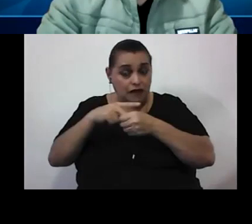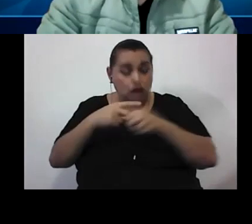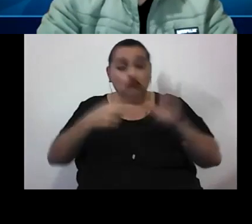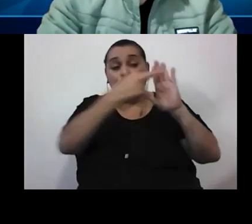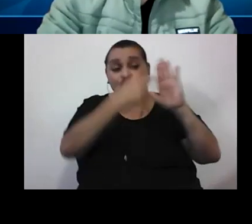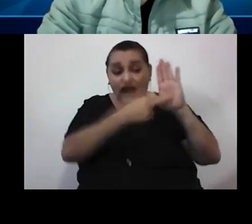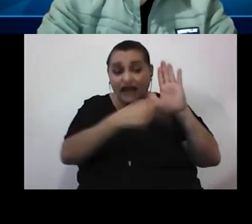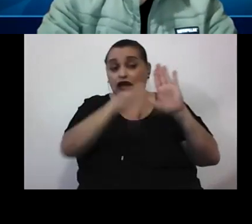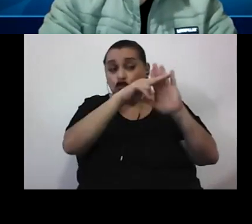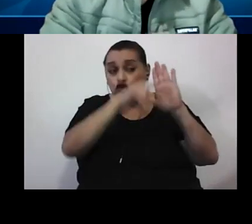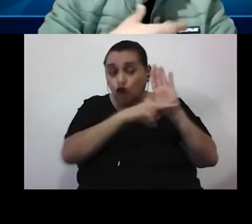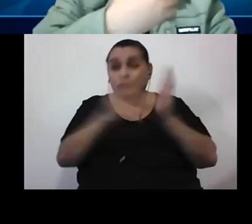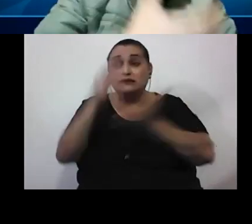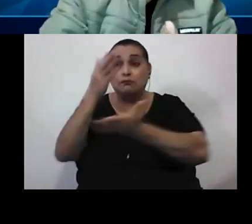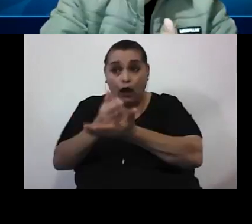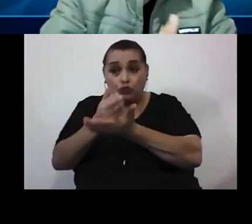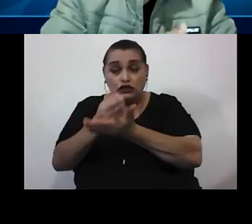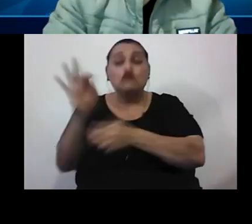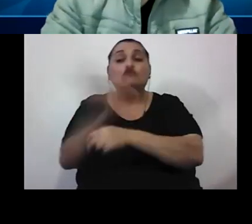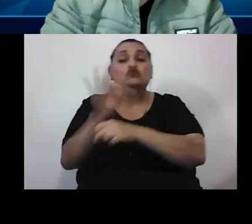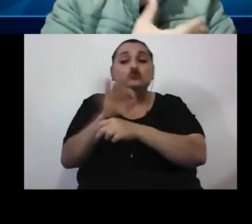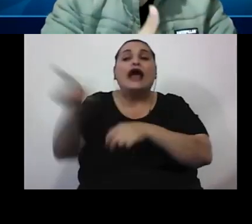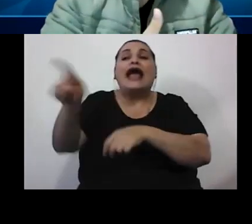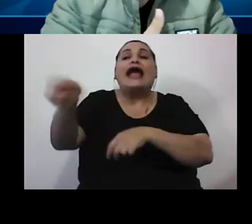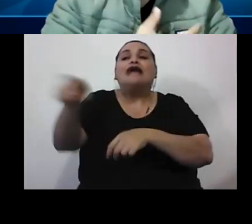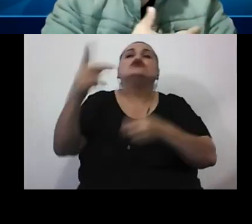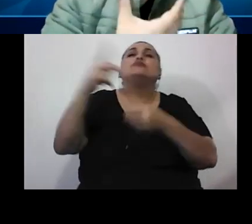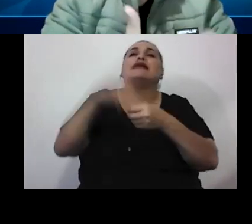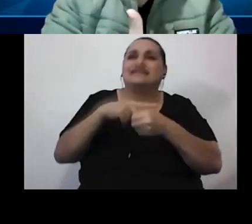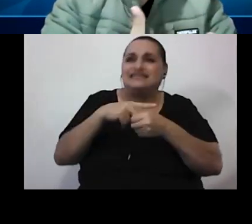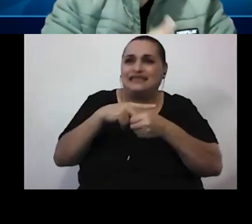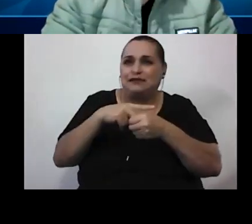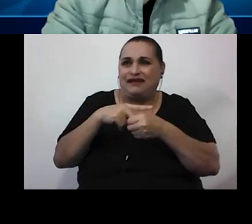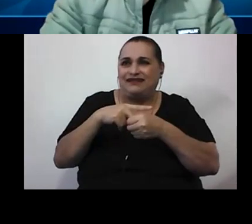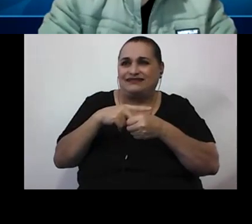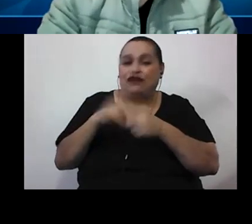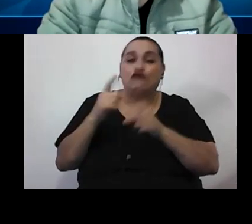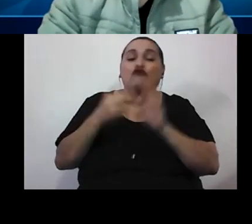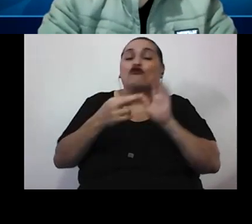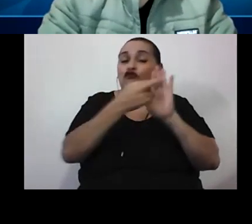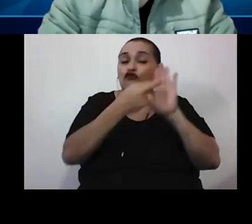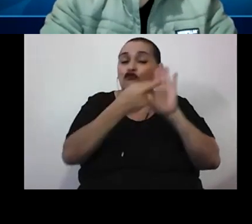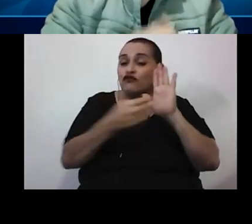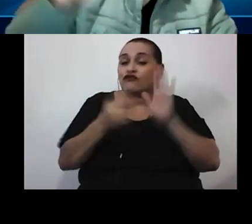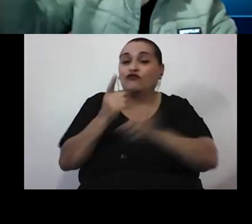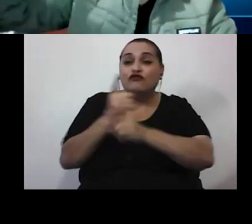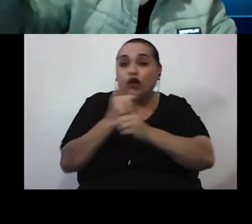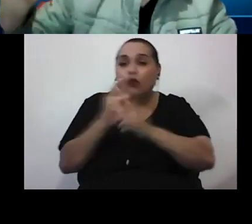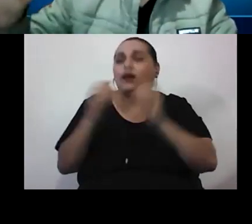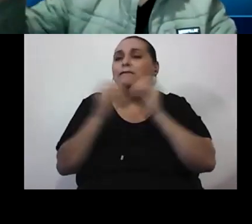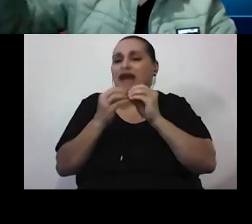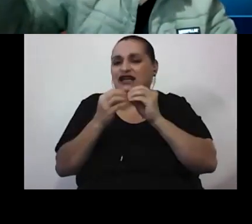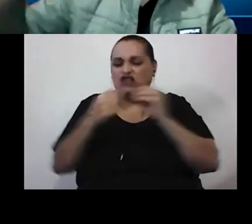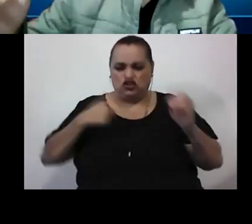las pautas funcionan más cuando ellos participan. Tiene más sentido, se regulan más cuando ellos participan. No cuando yo les